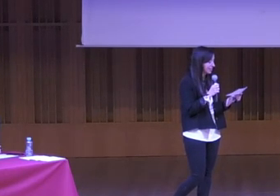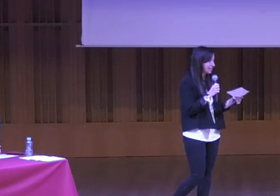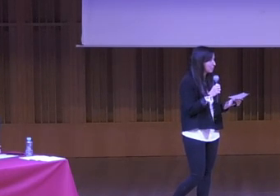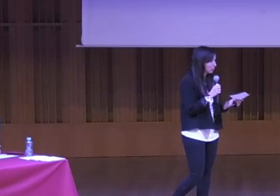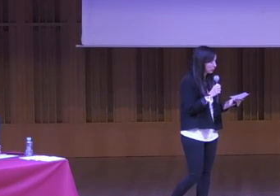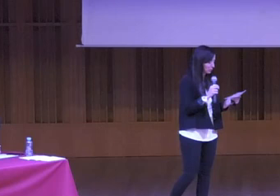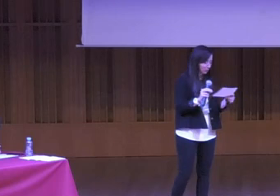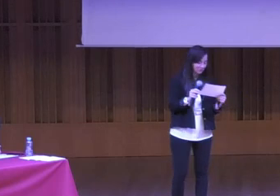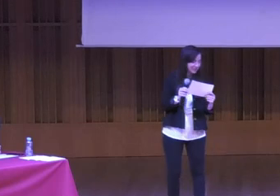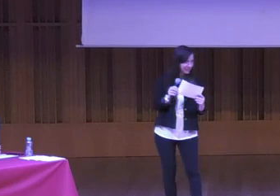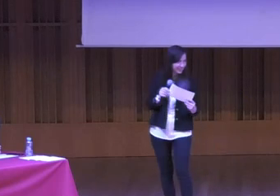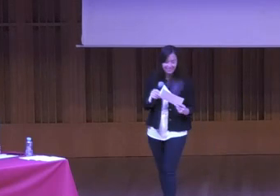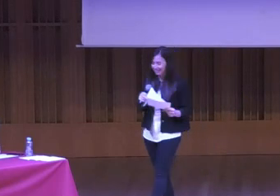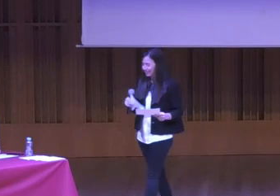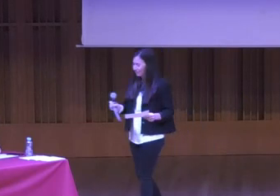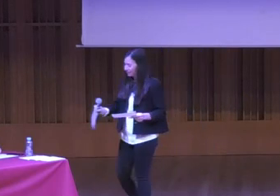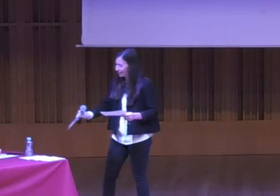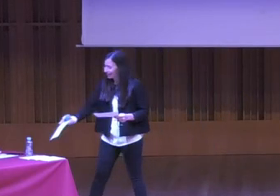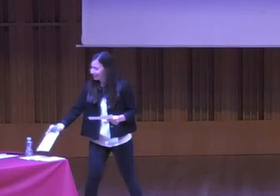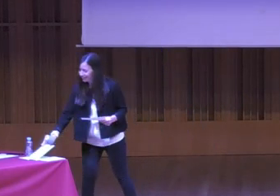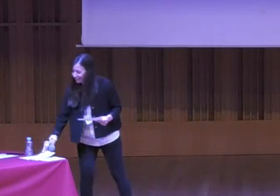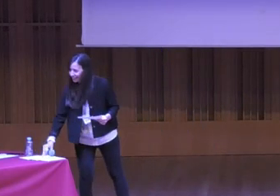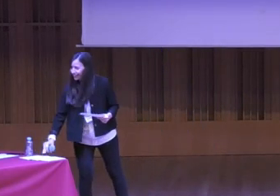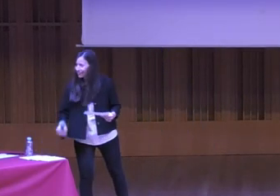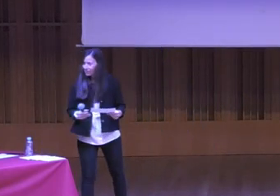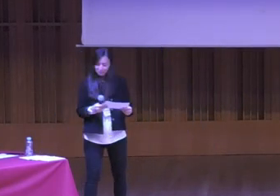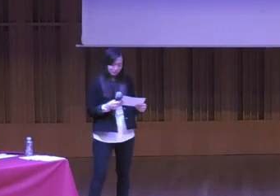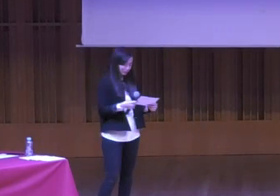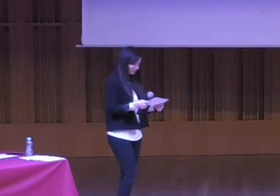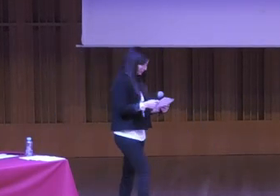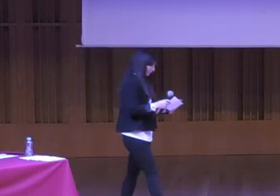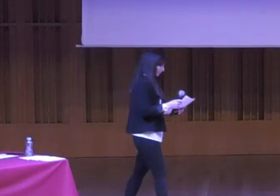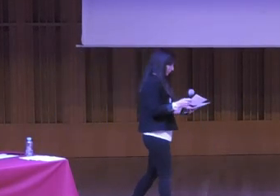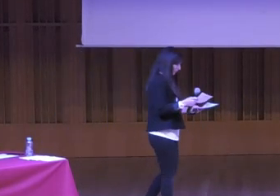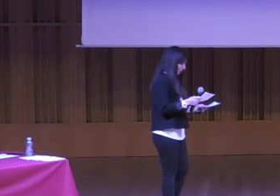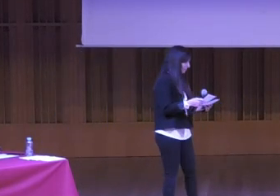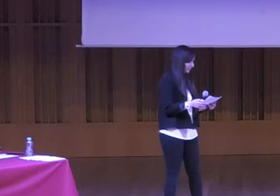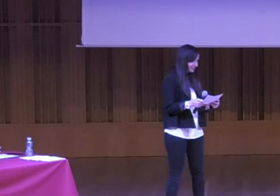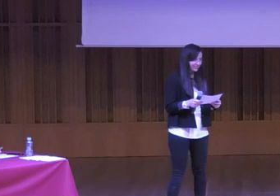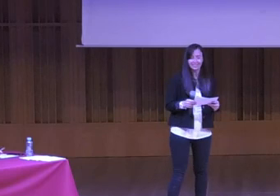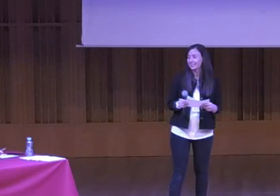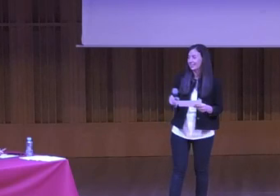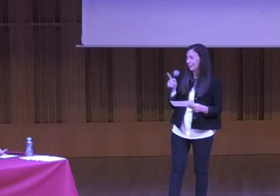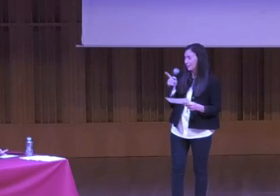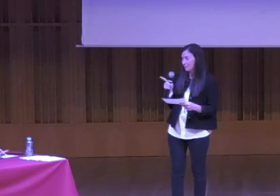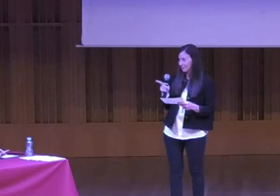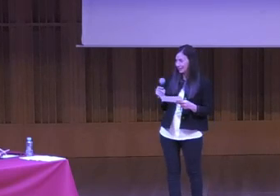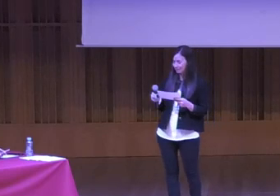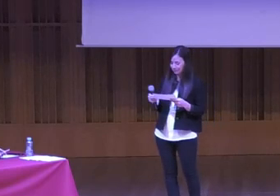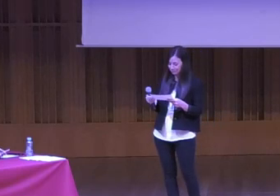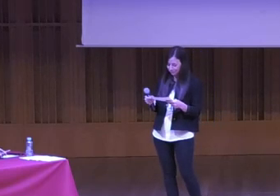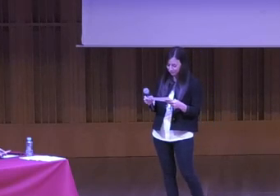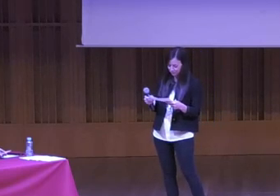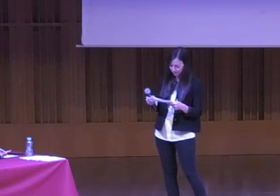especialmente las del campo de fútbol? Bueno, es lo que decía. En este otro caso, en el caso del campo de fútbol, lo que comentábamos, la